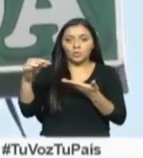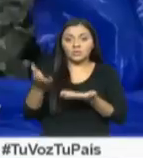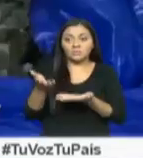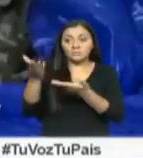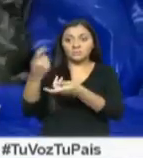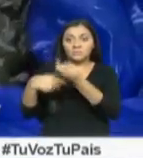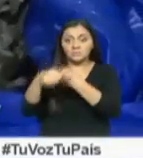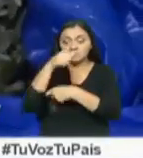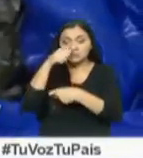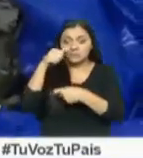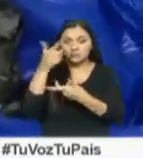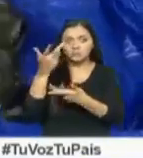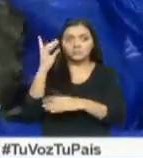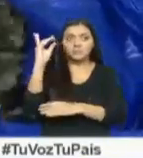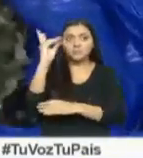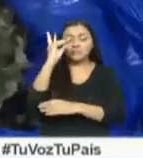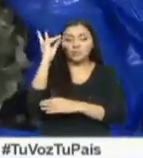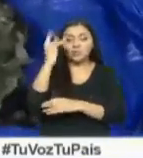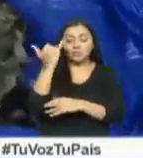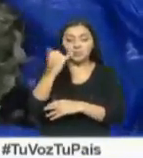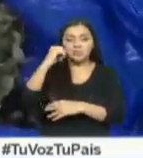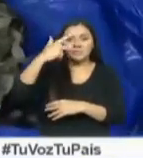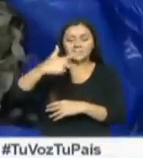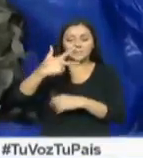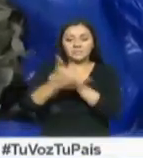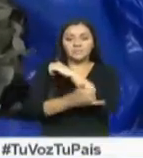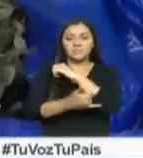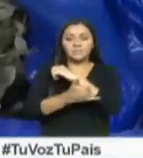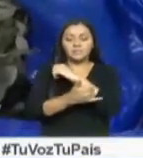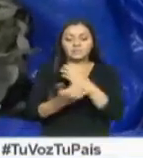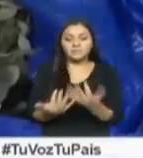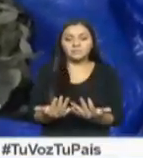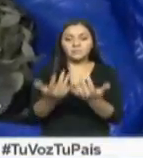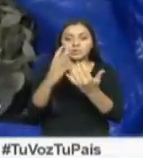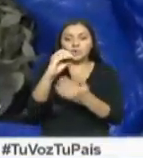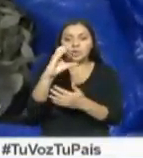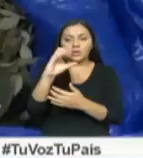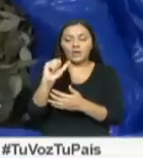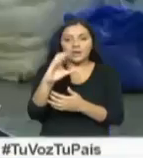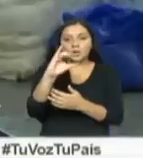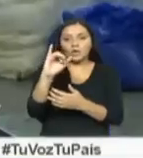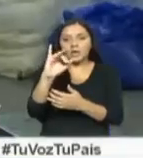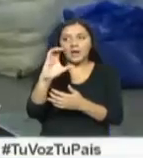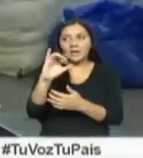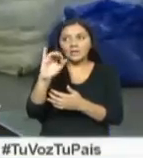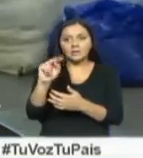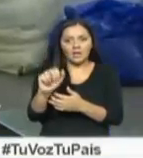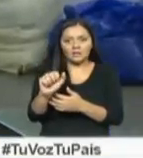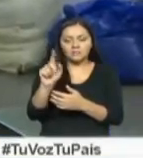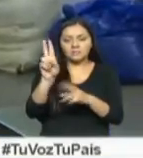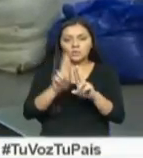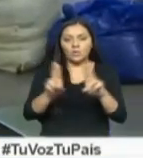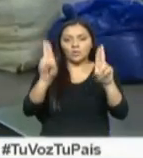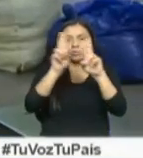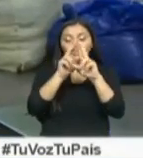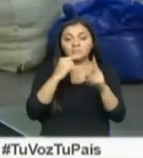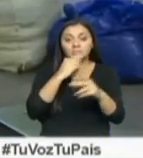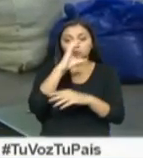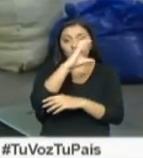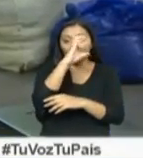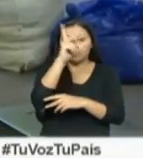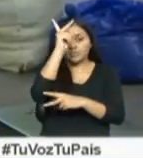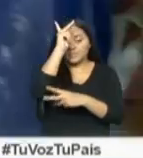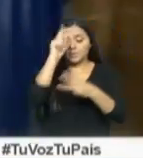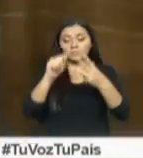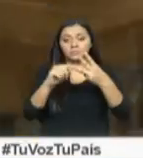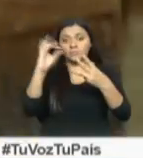narcotráfico. Bolivia es el tercer productor mundial de coca y cocaína, según datos de las Naciones Unidas, después de Colombia y Perú.